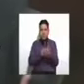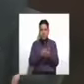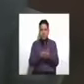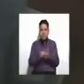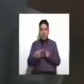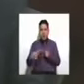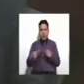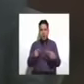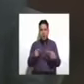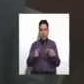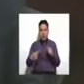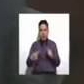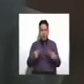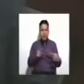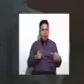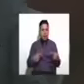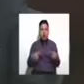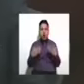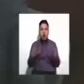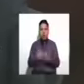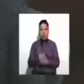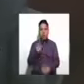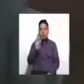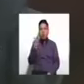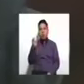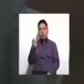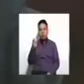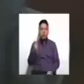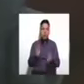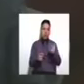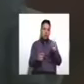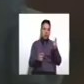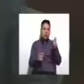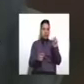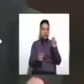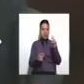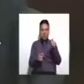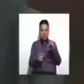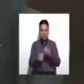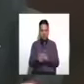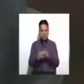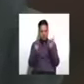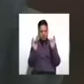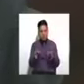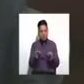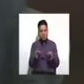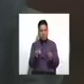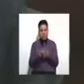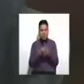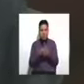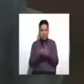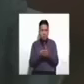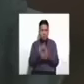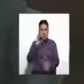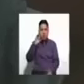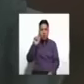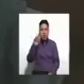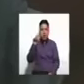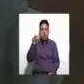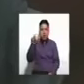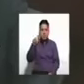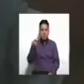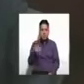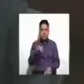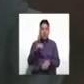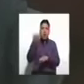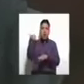dilema entre 4G e ISAGEN. Como si no hubiera sido el mismo doctor Cárdenas quien desde el